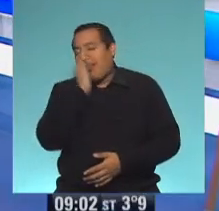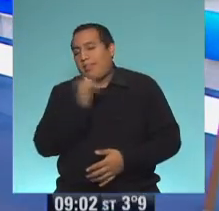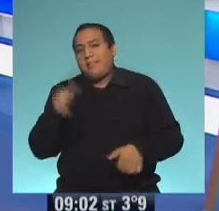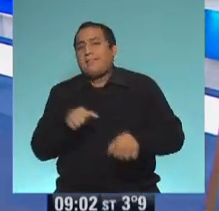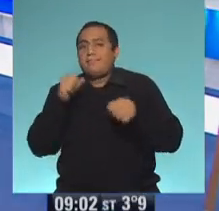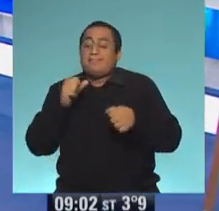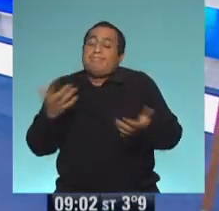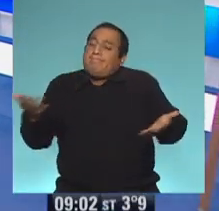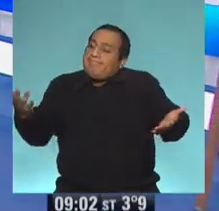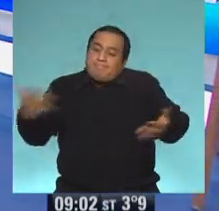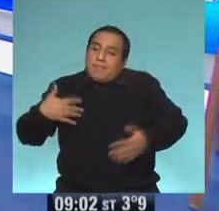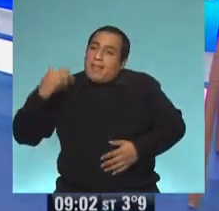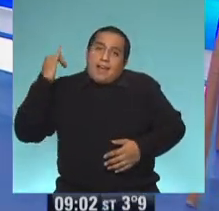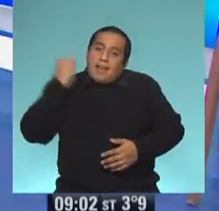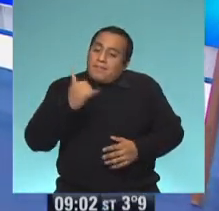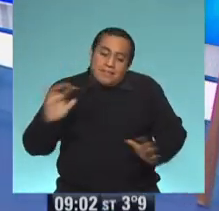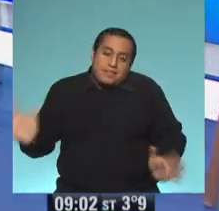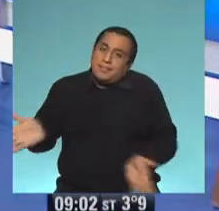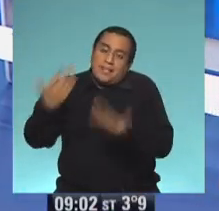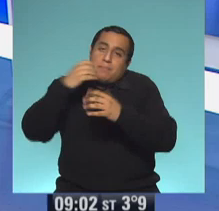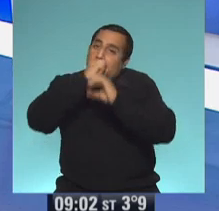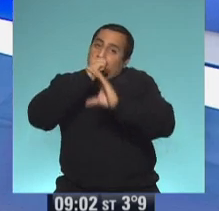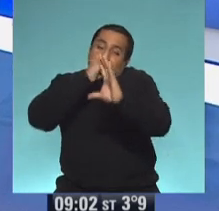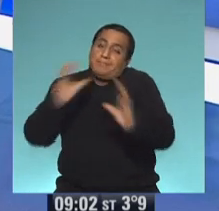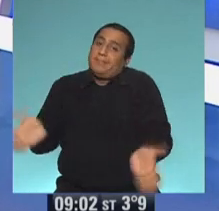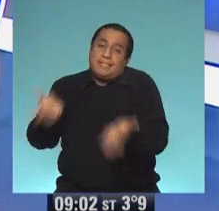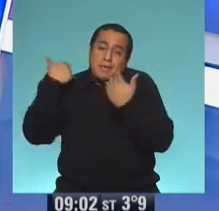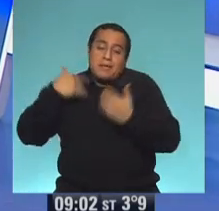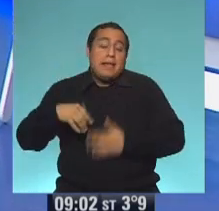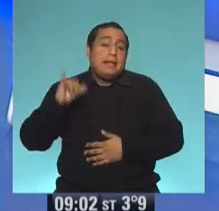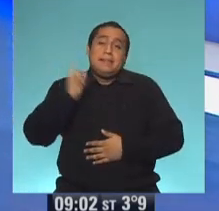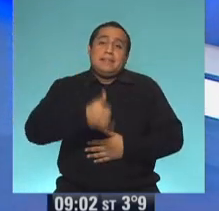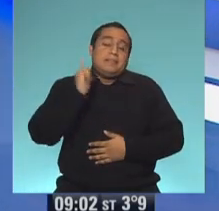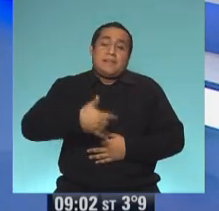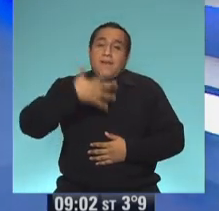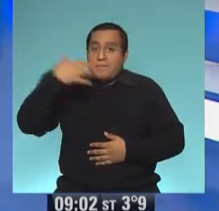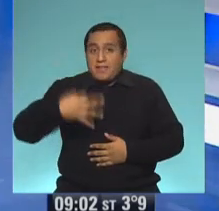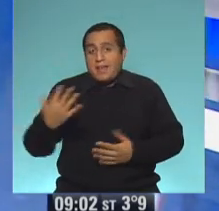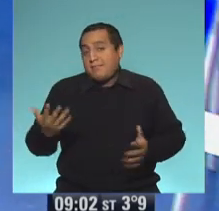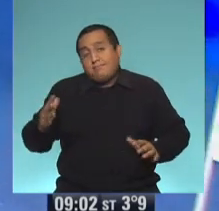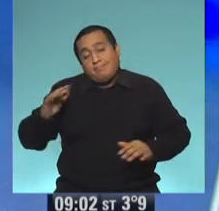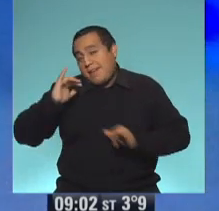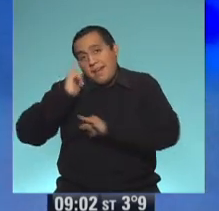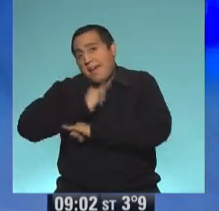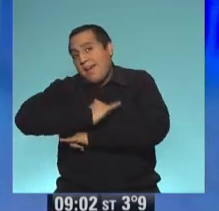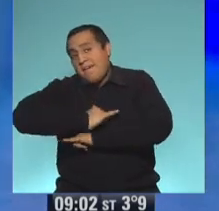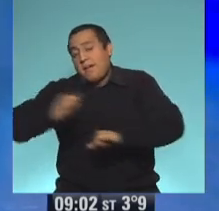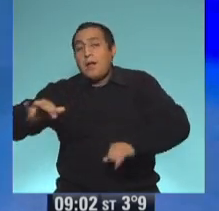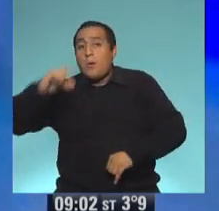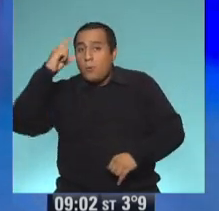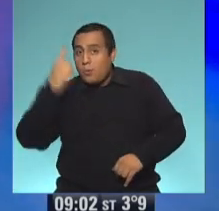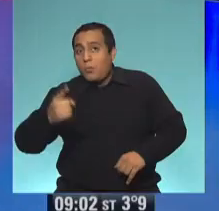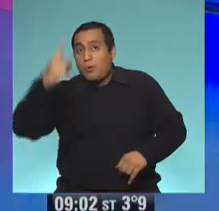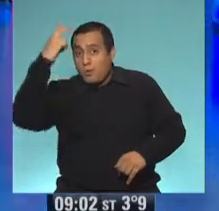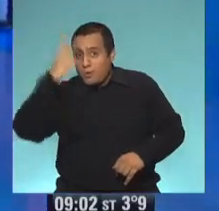llaman a despertarlos. Vamos a tener y lo vamos a tener que hacer. Vamos a tener que hacer. El despertador más grande de la República Argentina. A la una, a